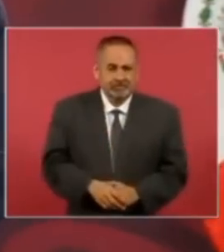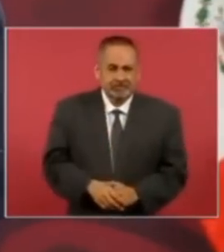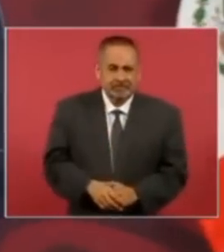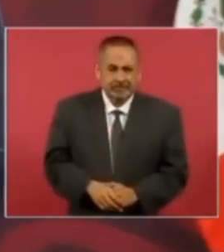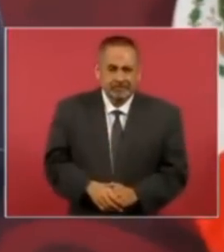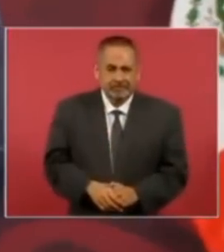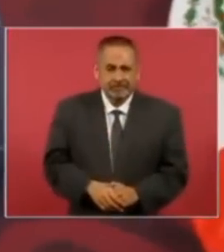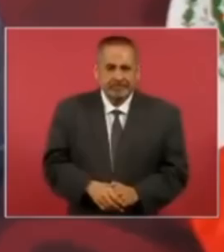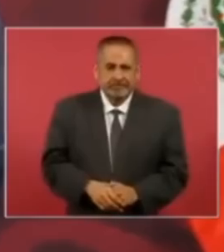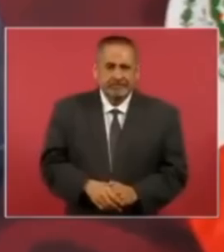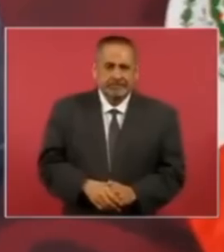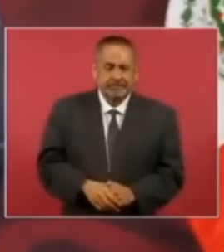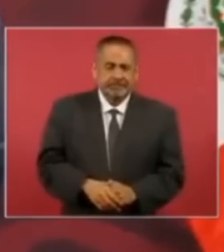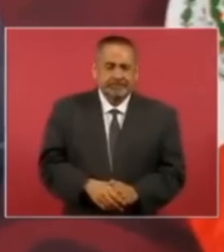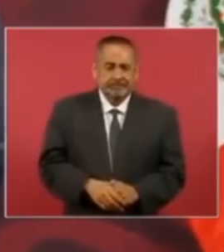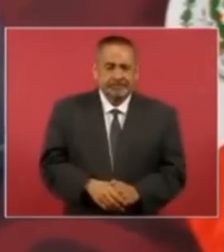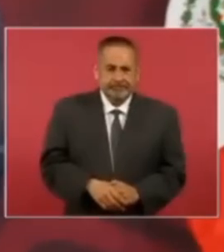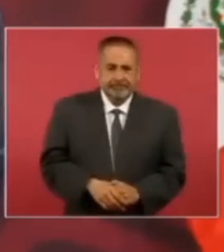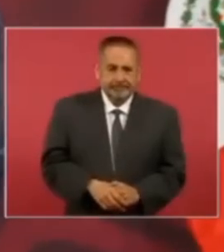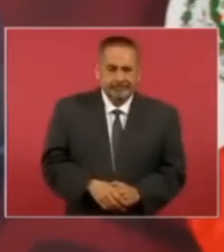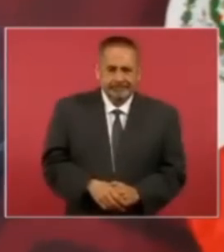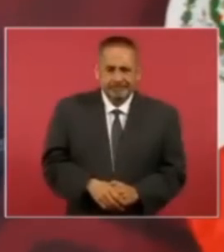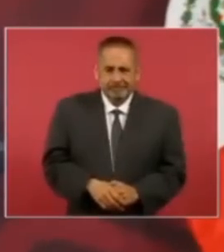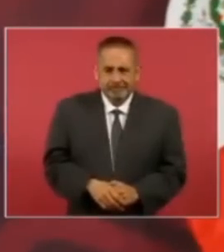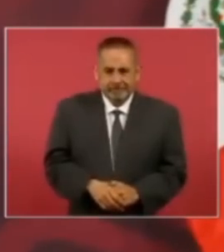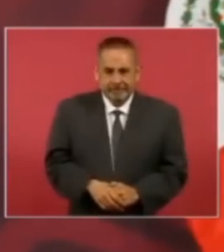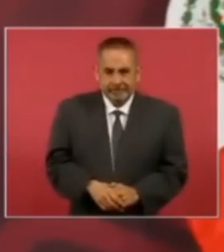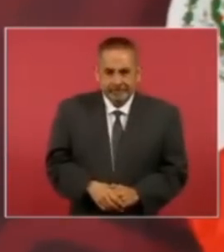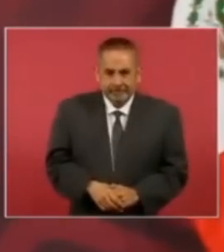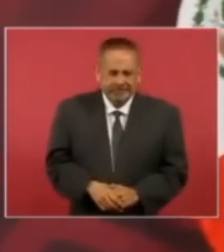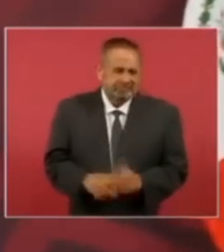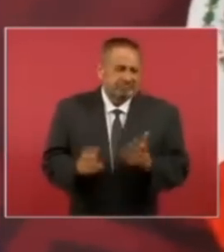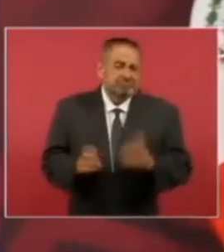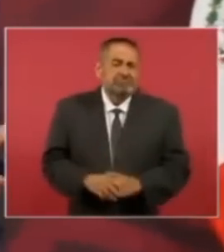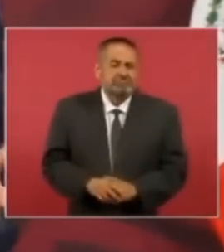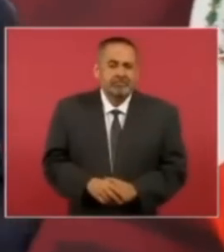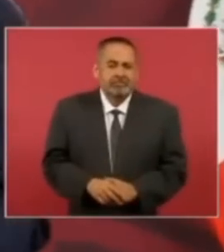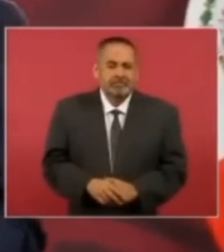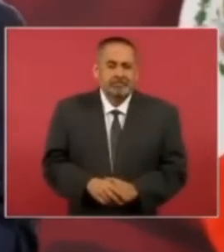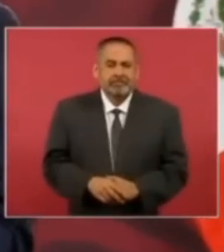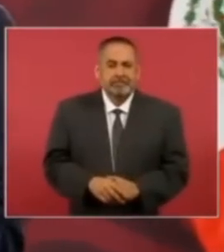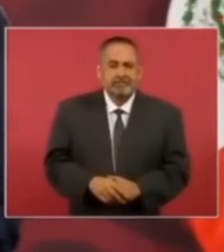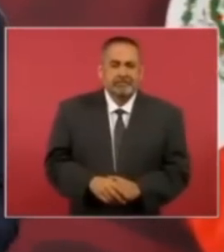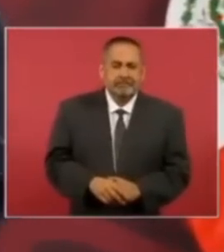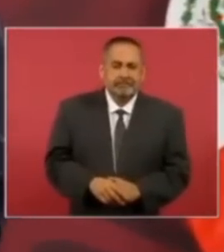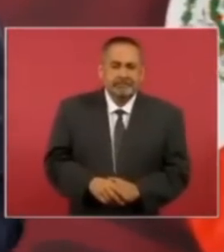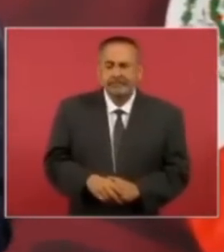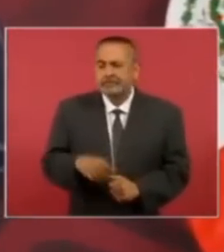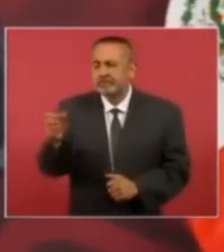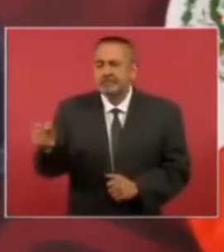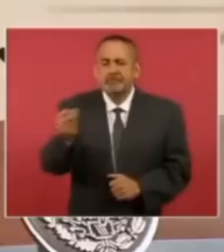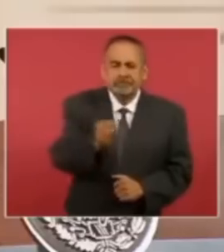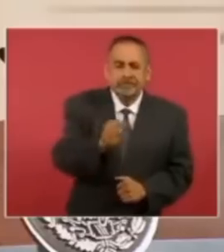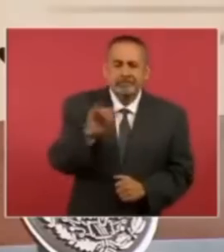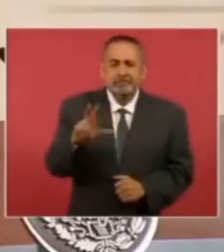entre comillas, son una fachada, son unos alcahuetes de los gobiernos neoliberales? ¿Y por qué lo digo?